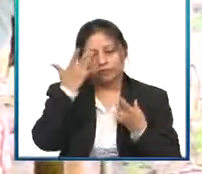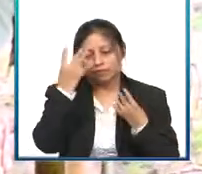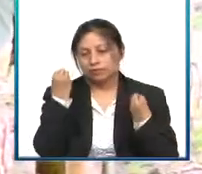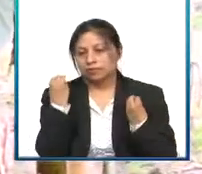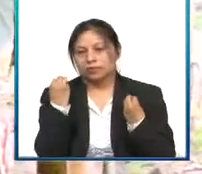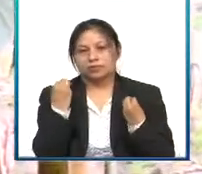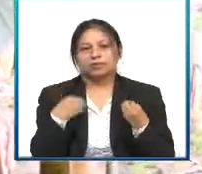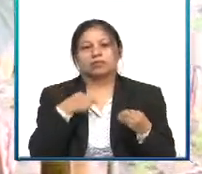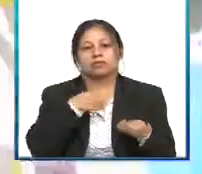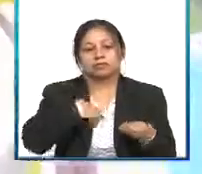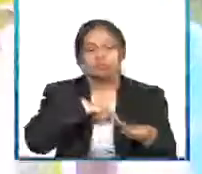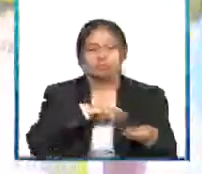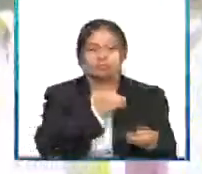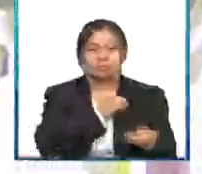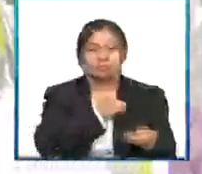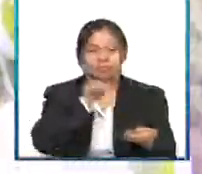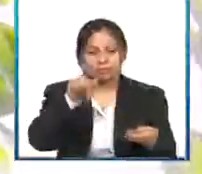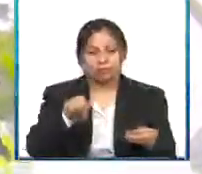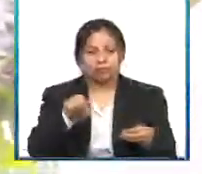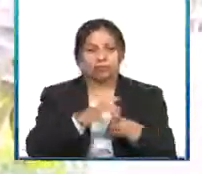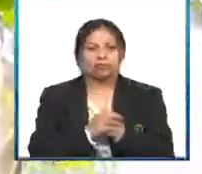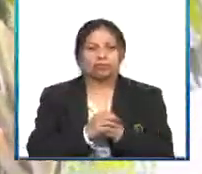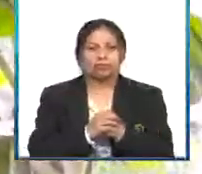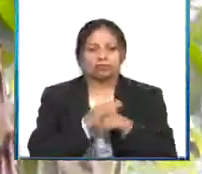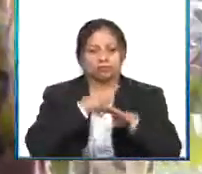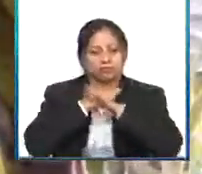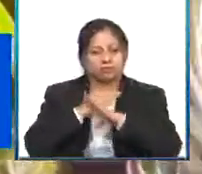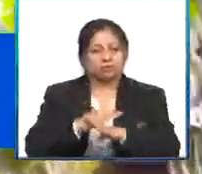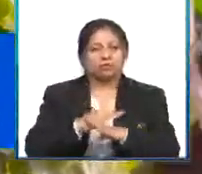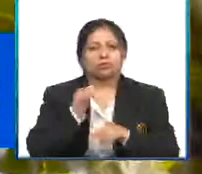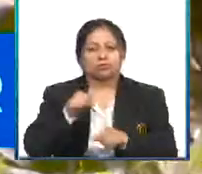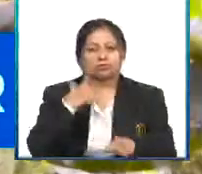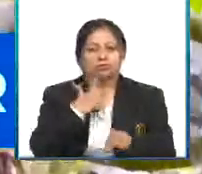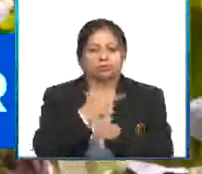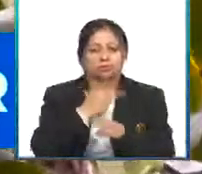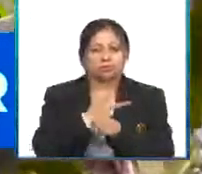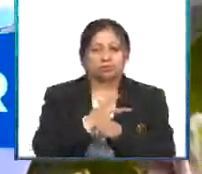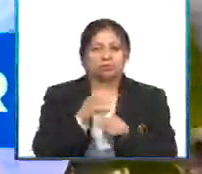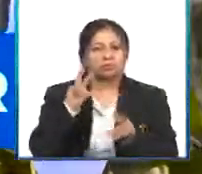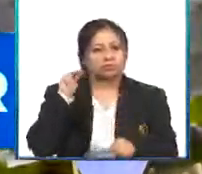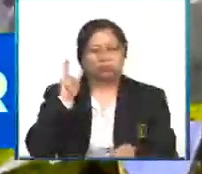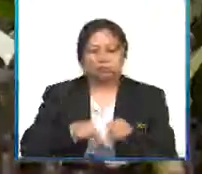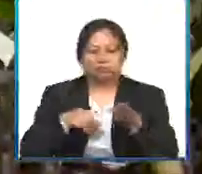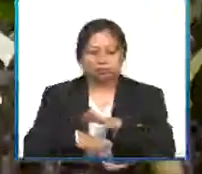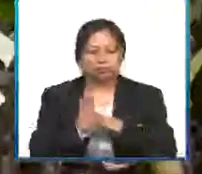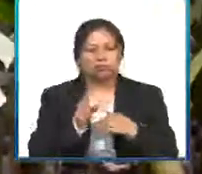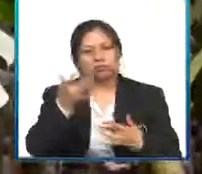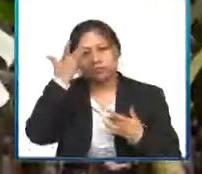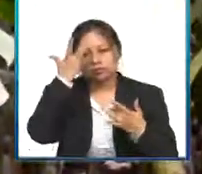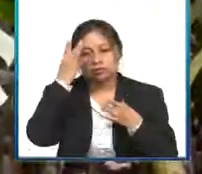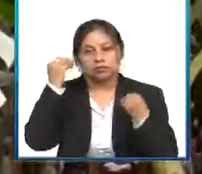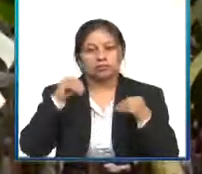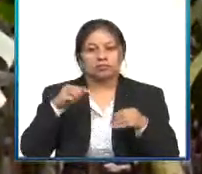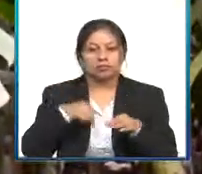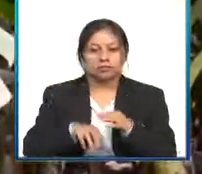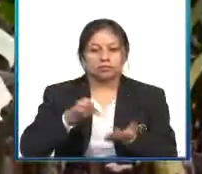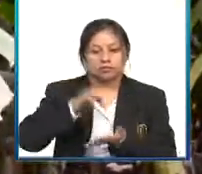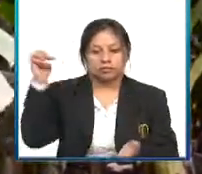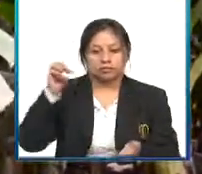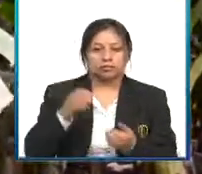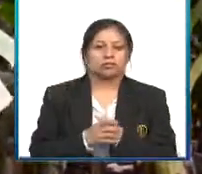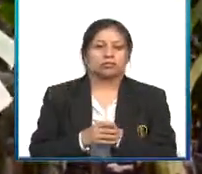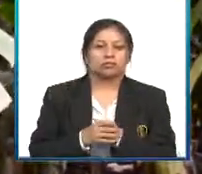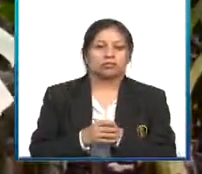enfermedades. Y lo que nosotros queremos aquí es proteger aquí en Guatemala para que no entren esas enfermedades aquí a nuestro